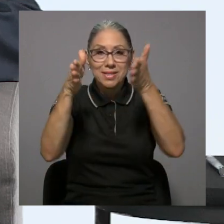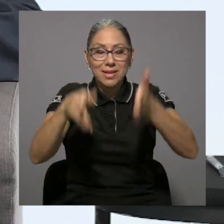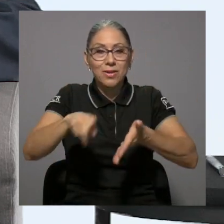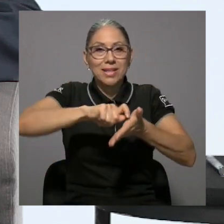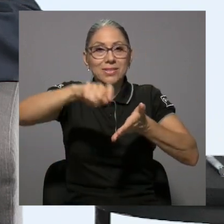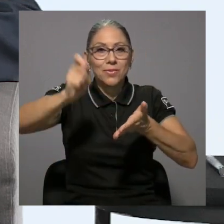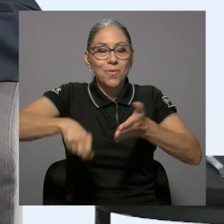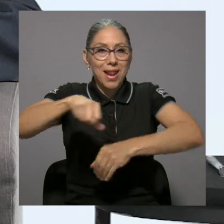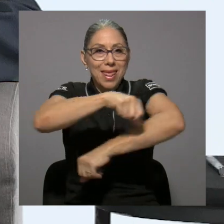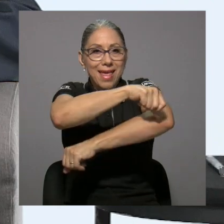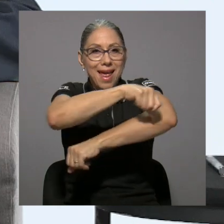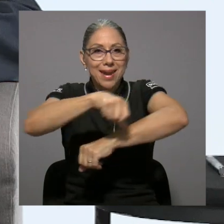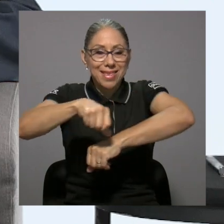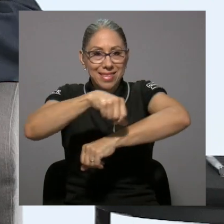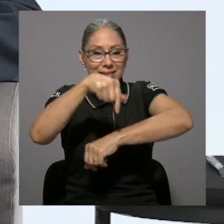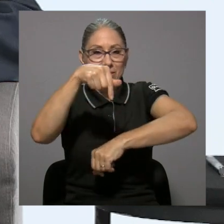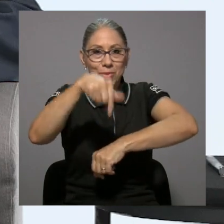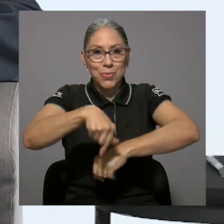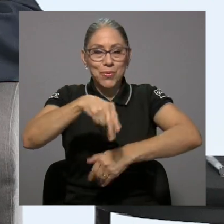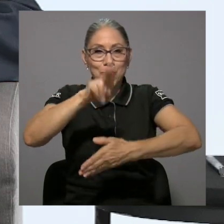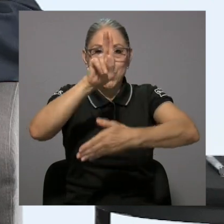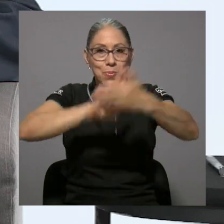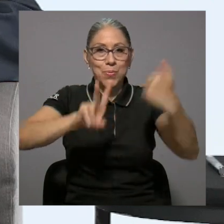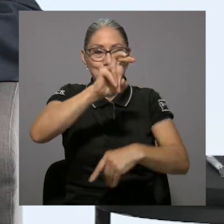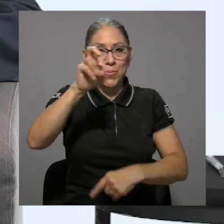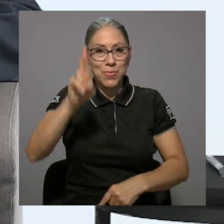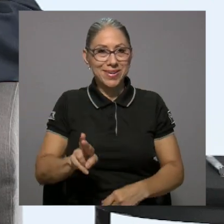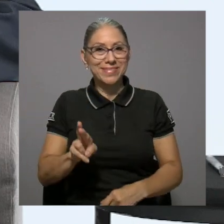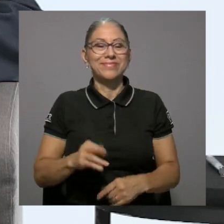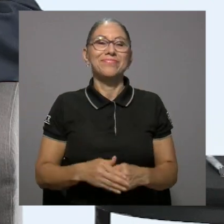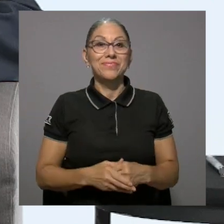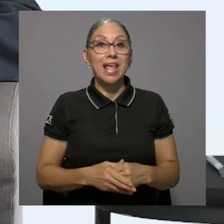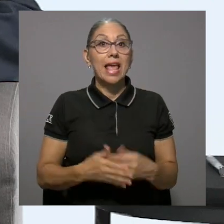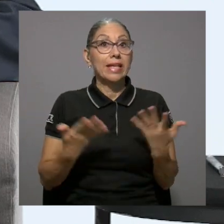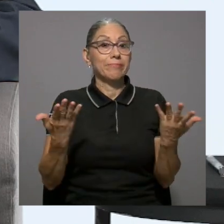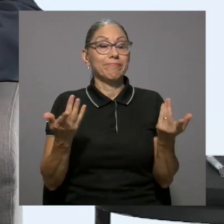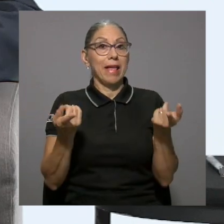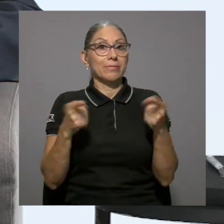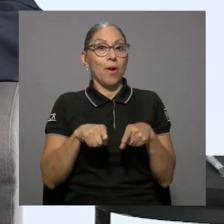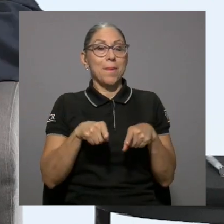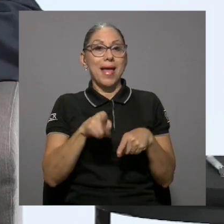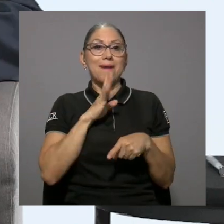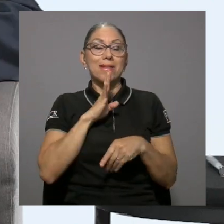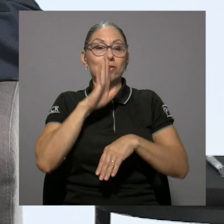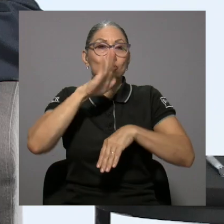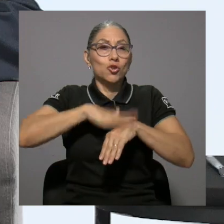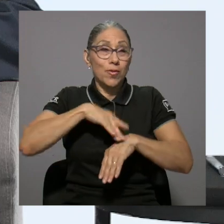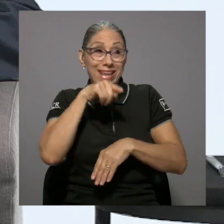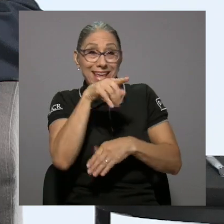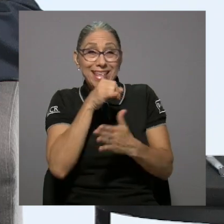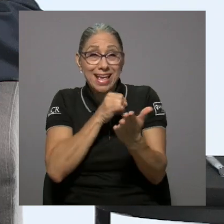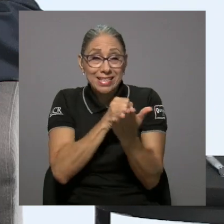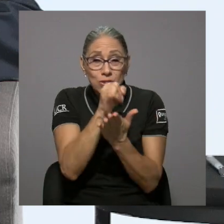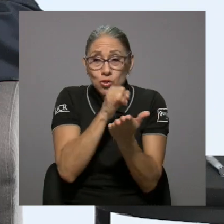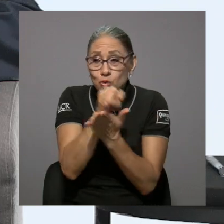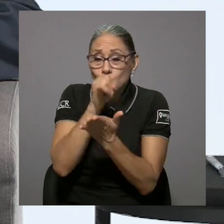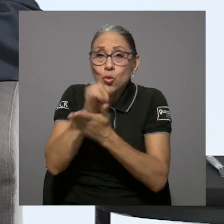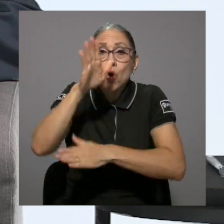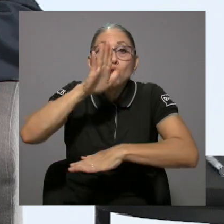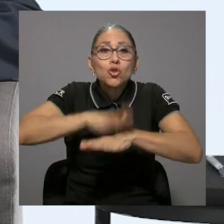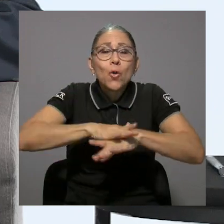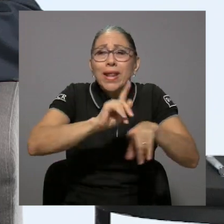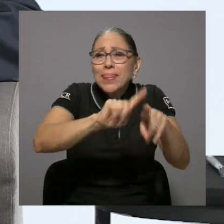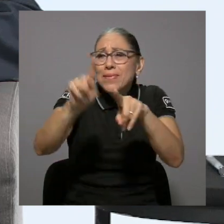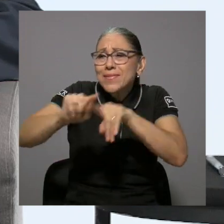de la Escuela de Arquitectura de la Universidad de Costa Rica, y casualmente estamos hablando de un estudio de ella sobre